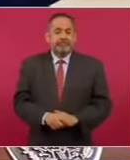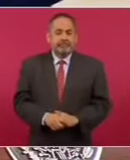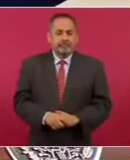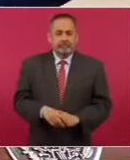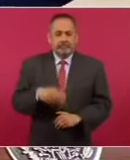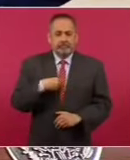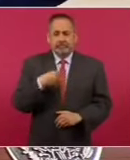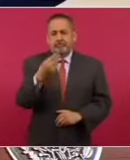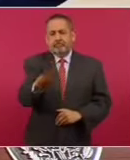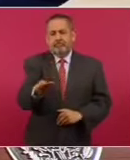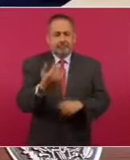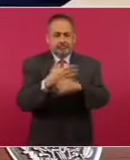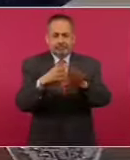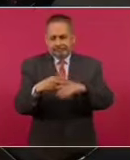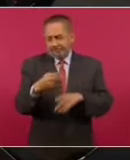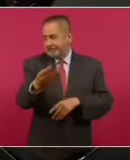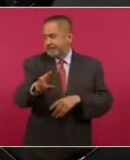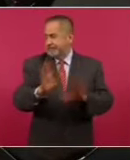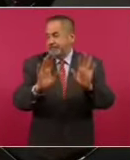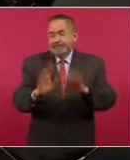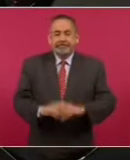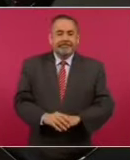Yo entrego la información.